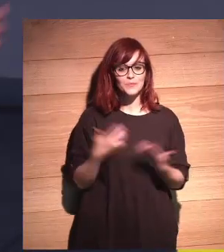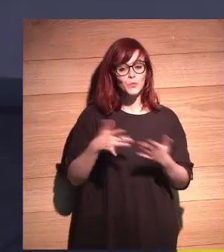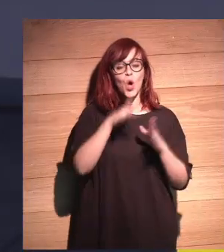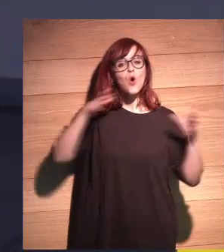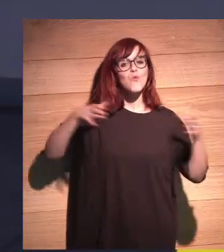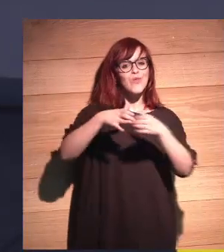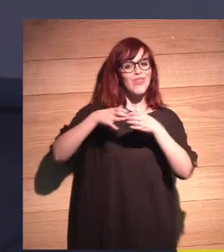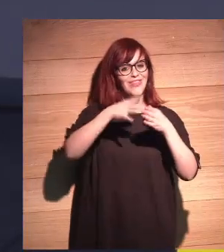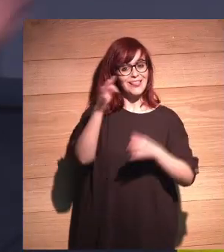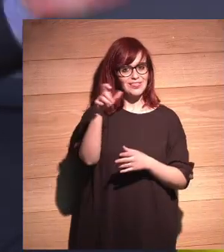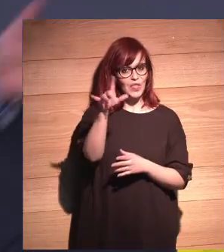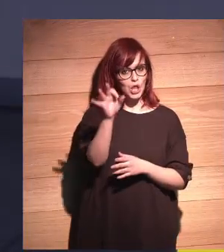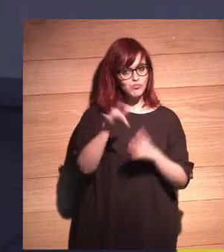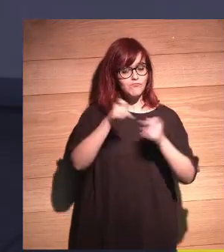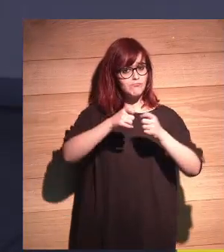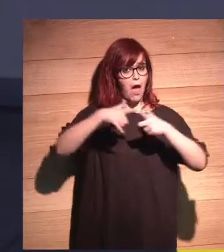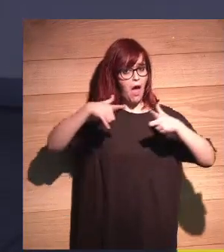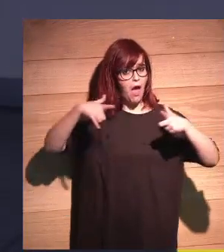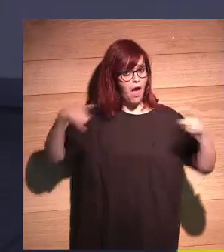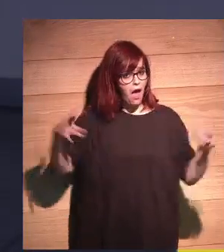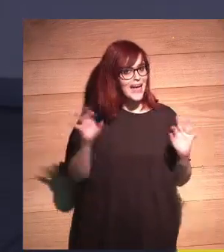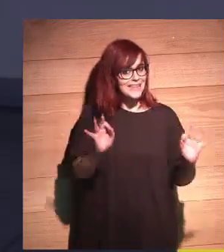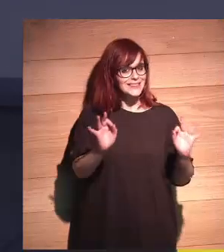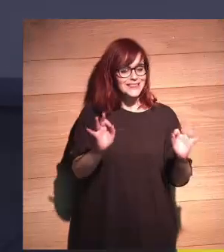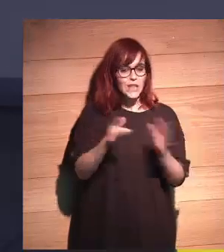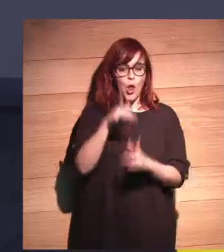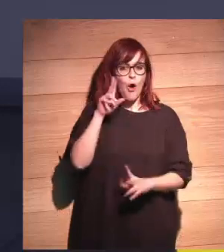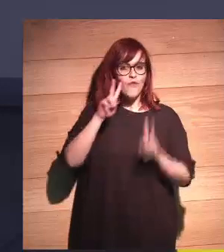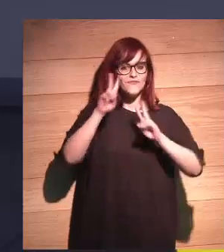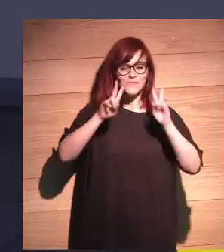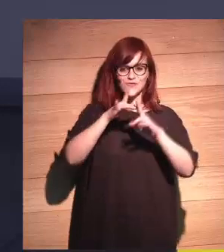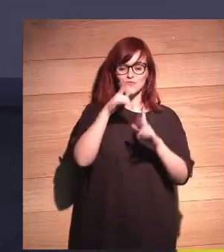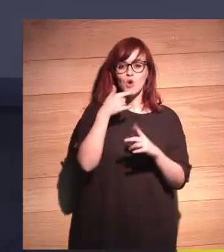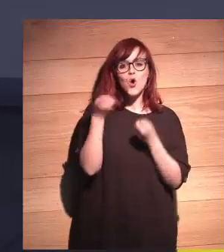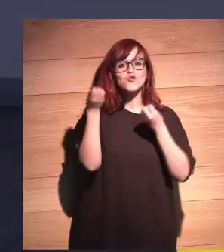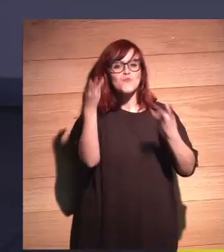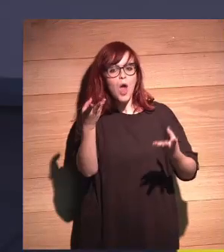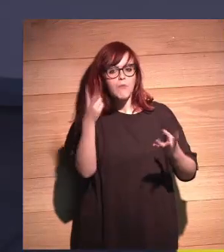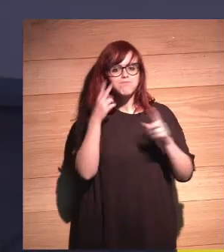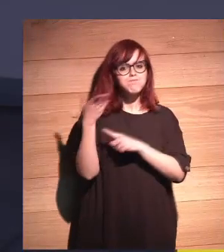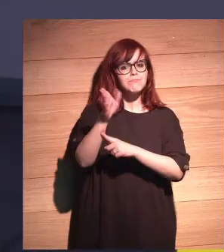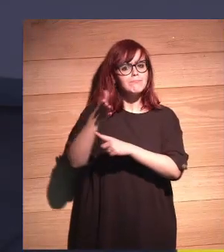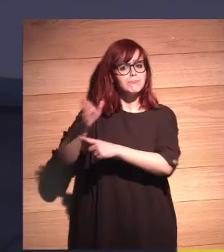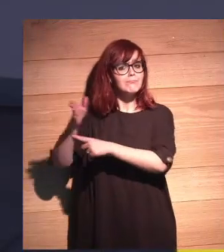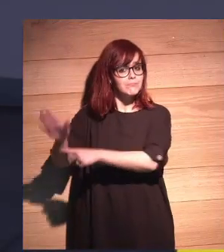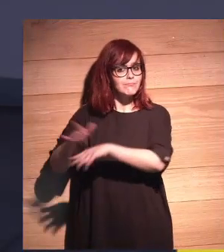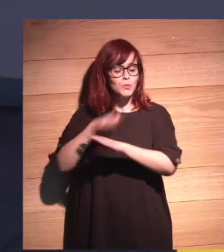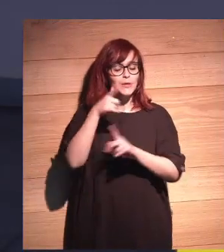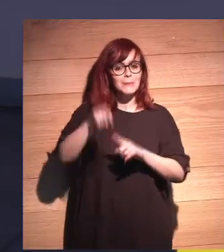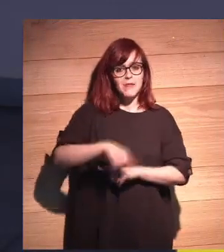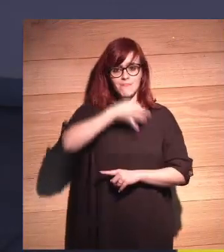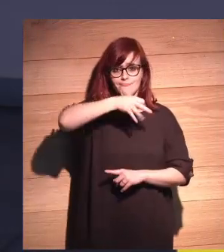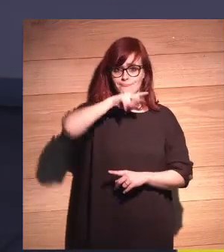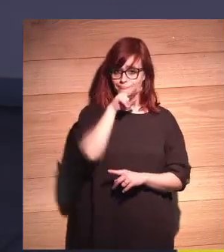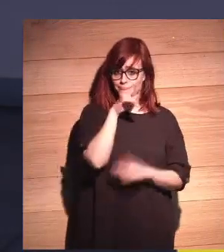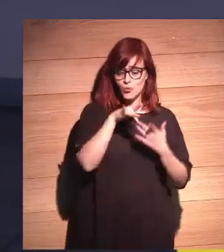comunidad Telos va creciendo, yo creo que lo vemos aquí en cada número que presentamos y en cada una de las